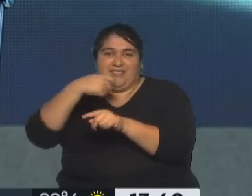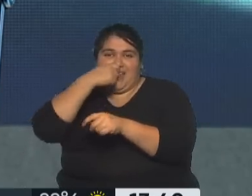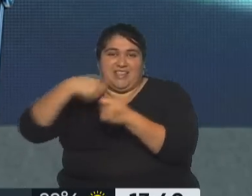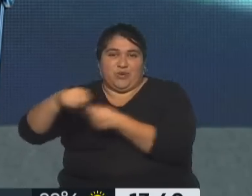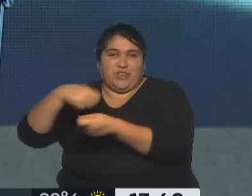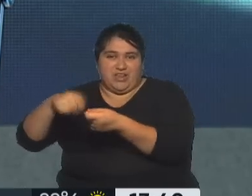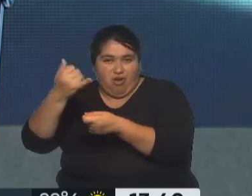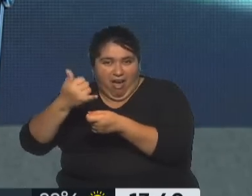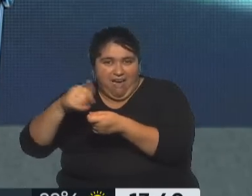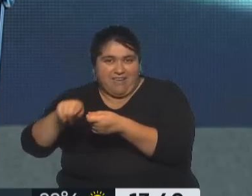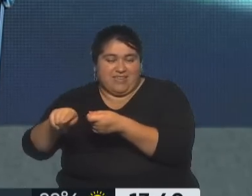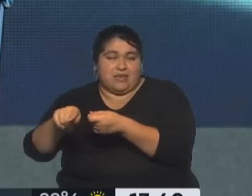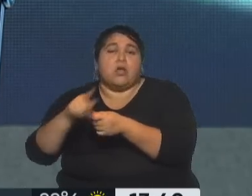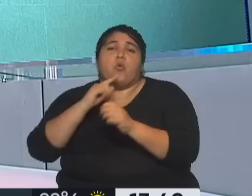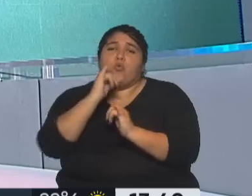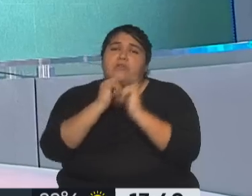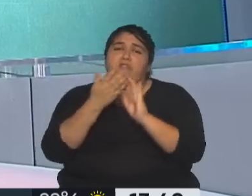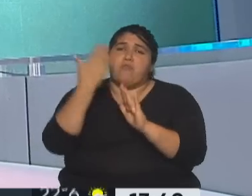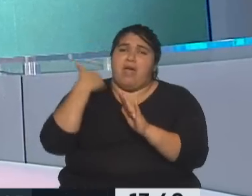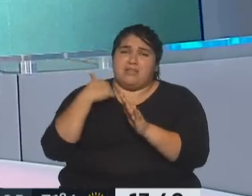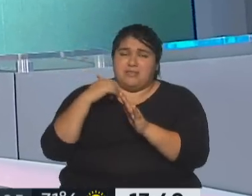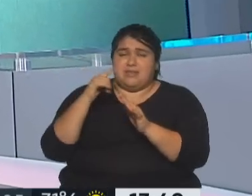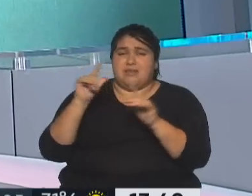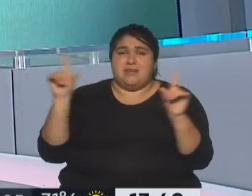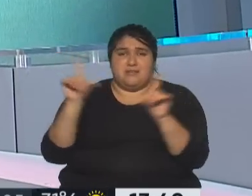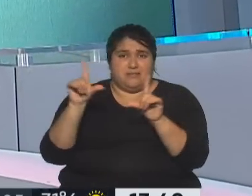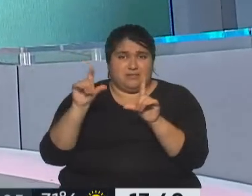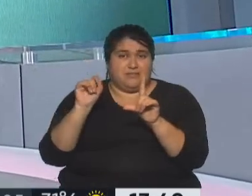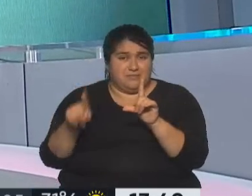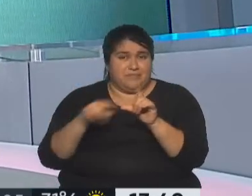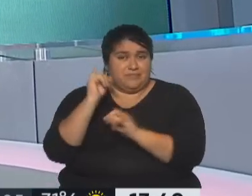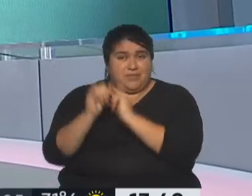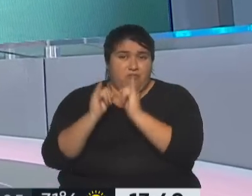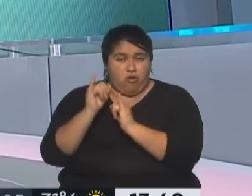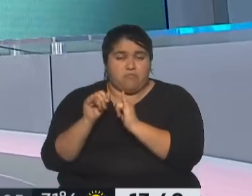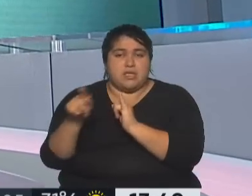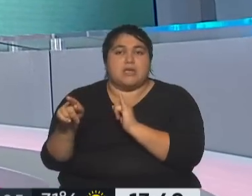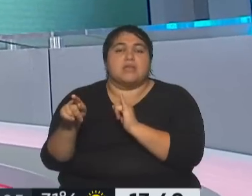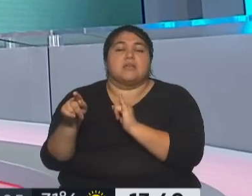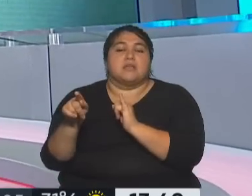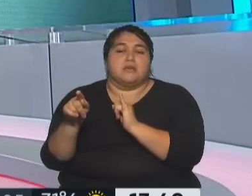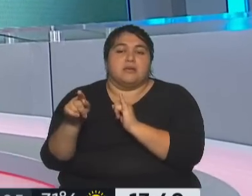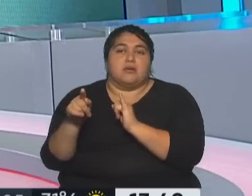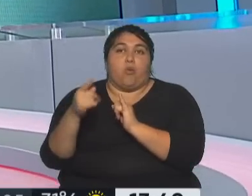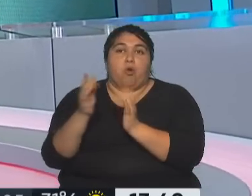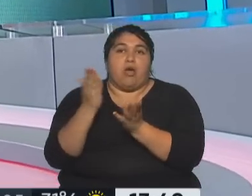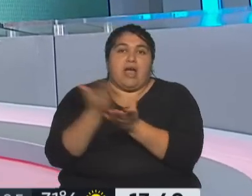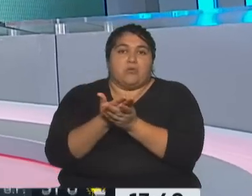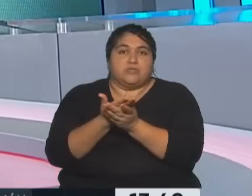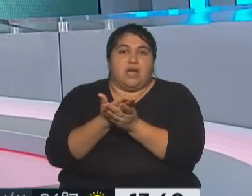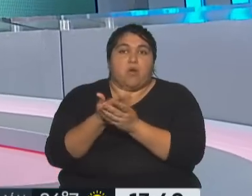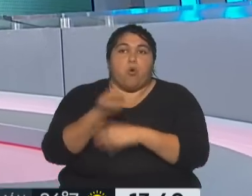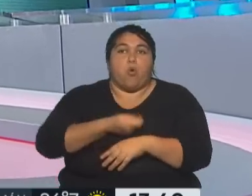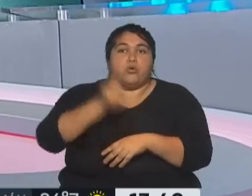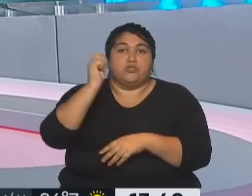narcotráfico. De hecho, hay un informe que presentó un medio en Ecuador, que fue el informe por el cual se termina abriendo esta causa de juicio